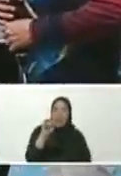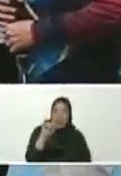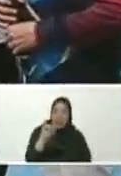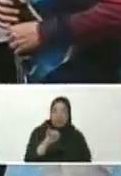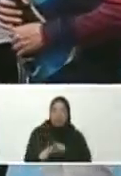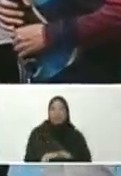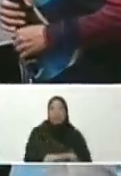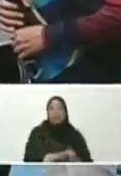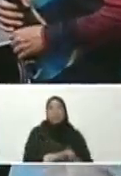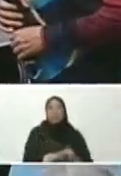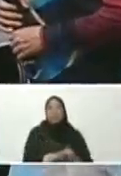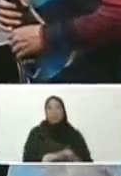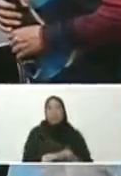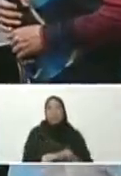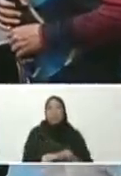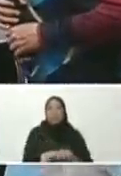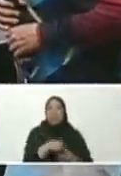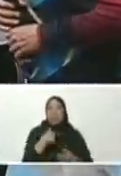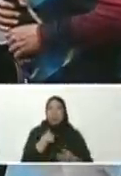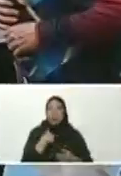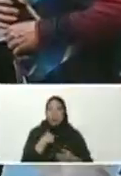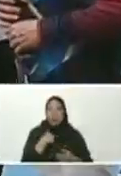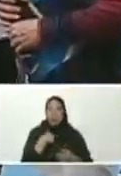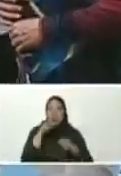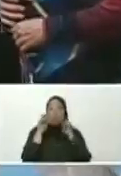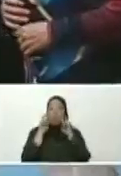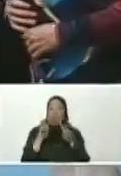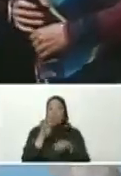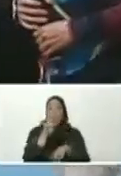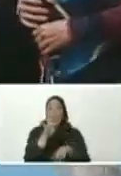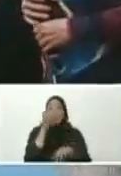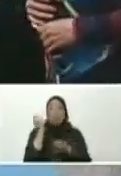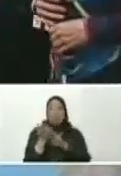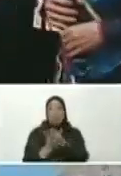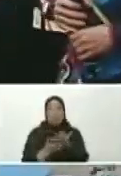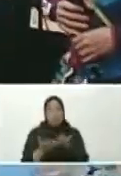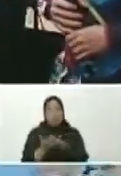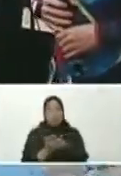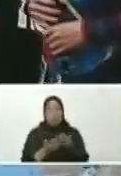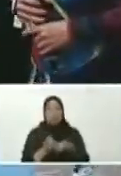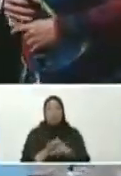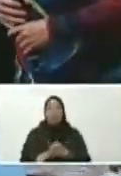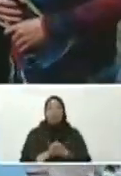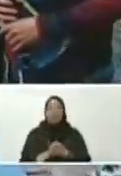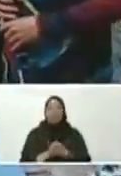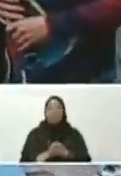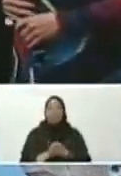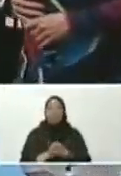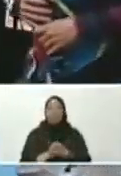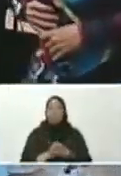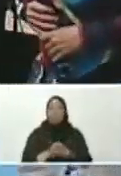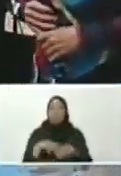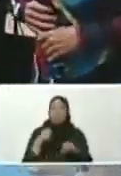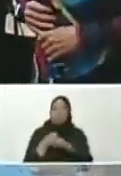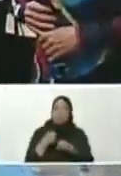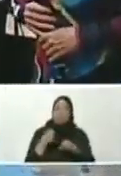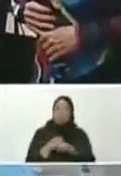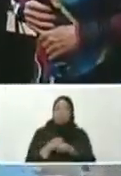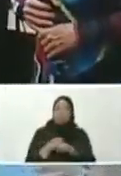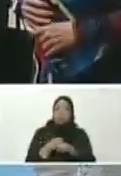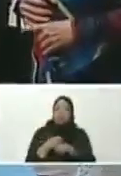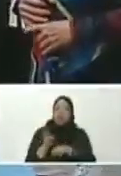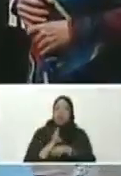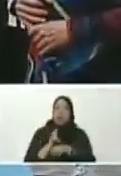Loaiza. Veo cuatro problemas en el nudo crítico. Ok, sí, señor. Para resolverlo en una jornada de